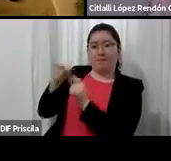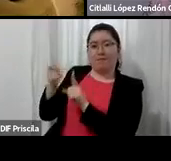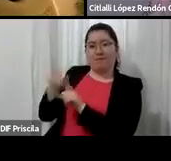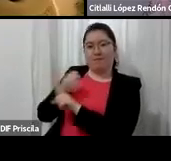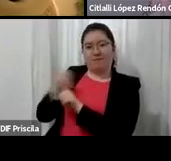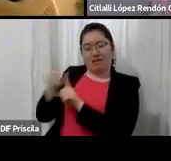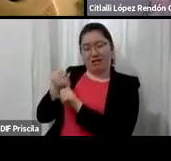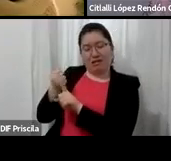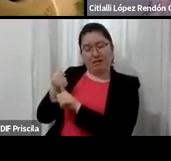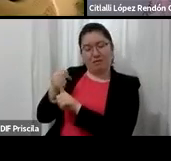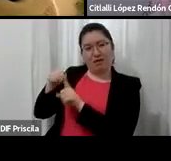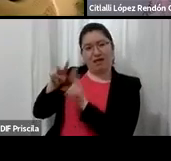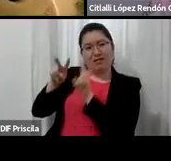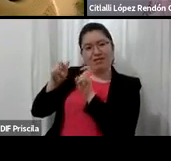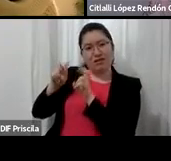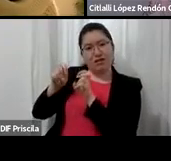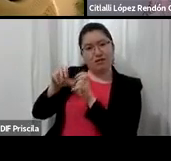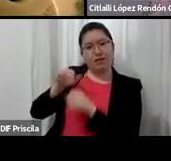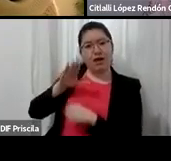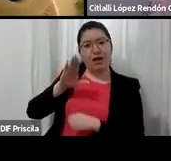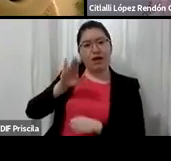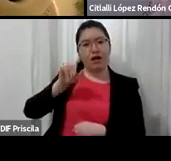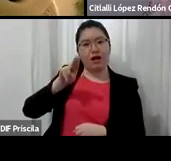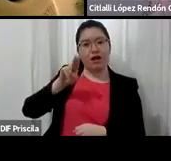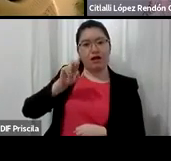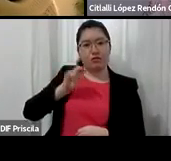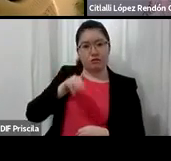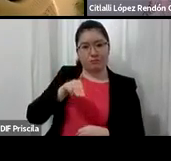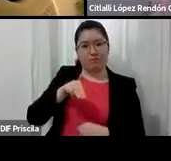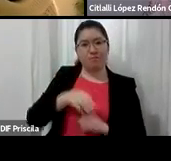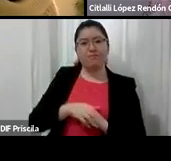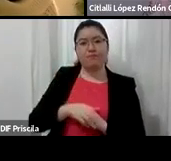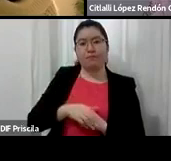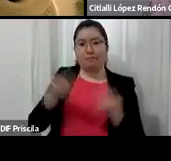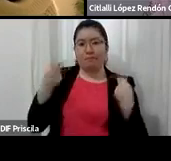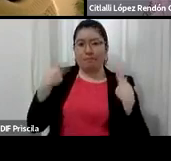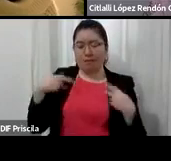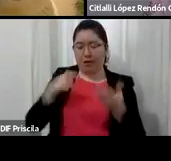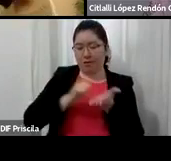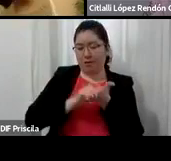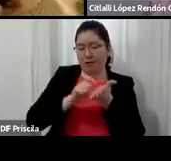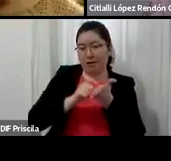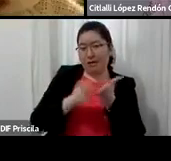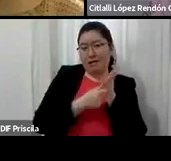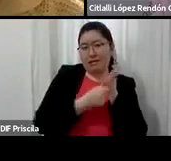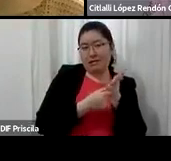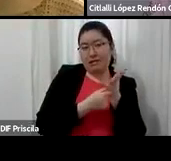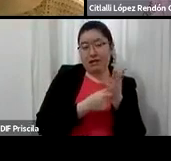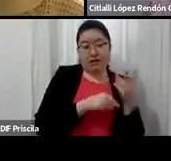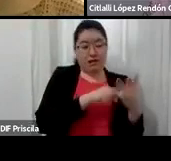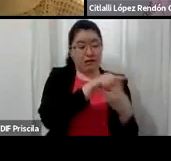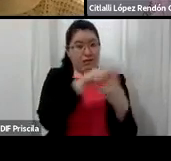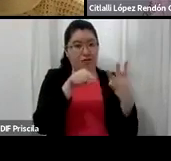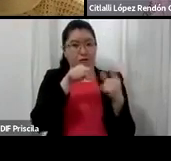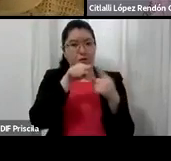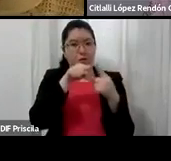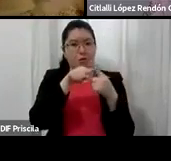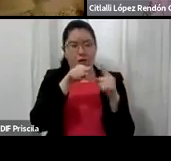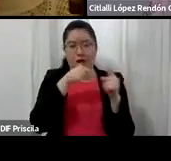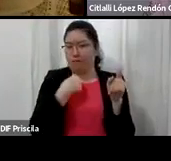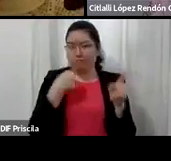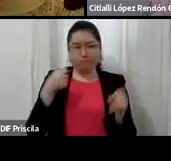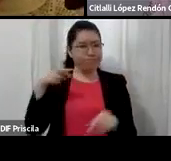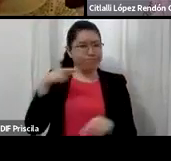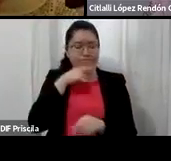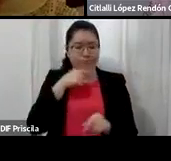Galtung, Johan Galtung, en donde maneja de alguna manera 3 tipos de violencia: la violencia directa, que es la que se ve, la